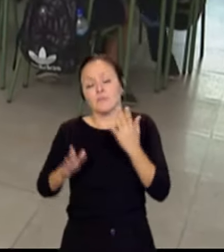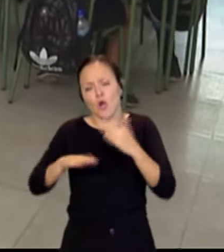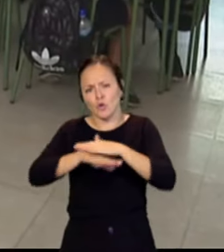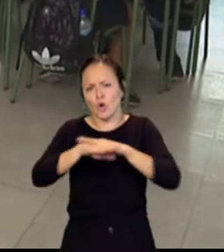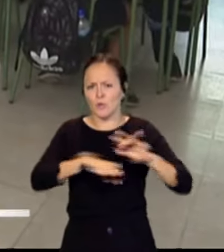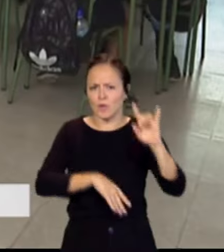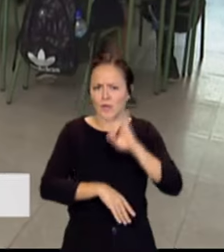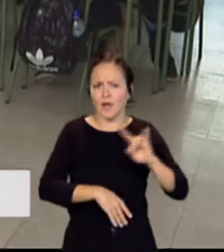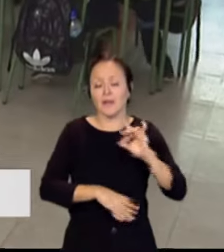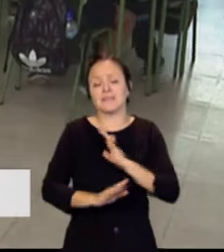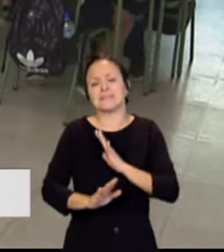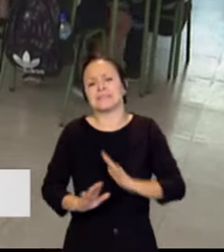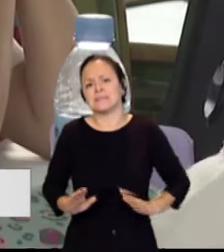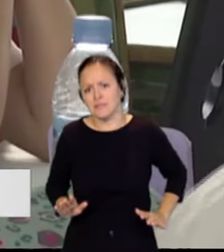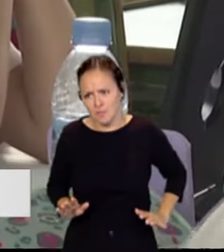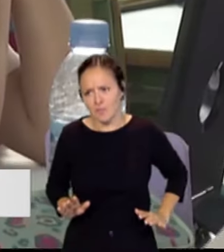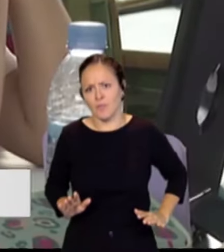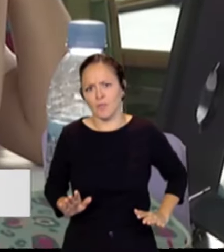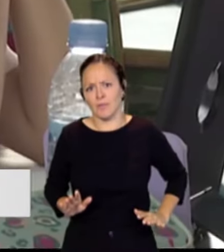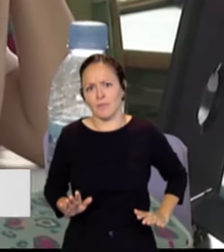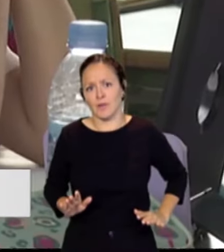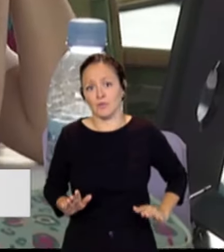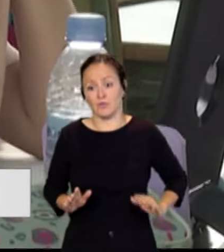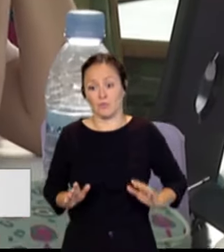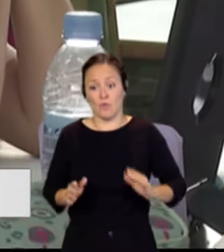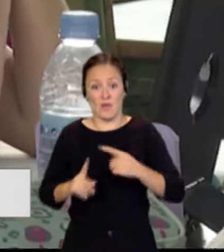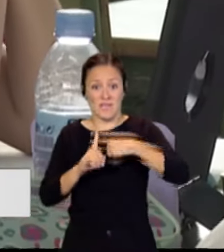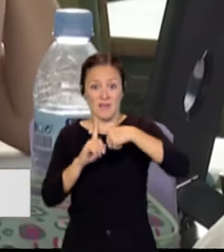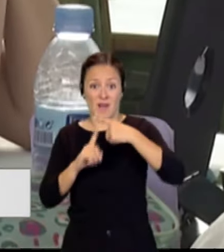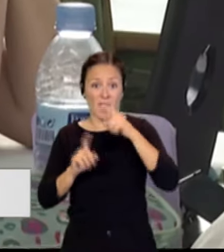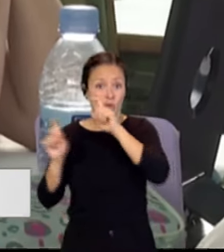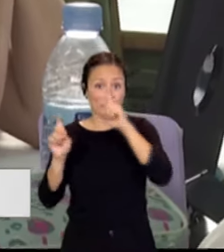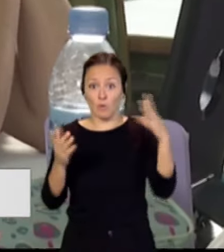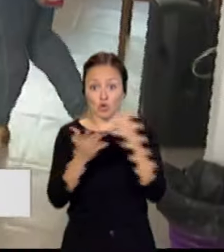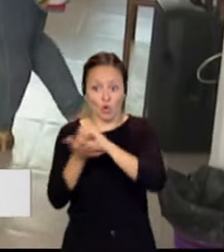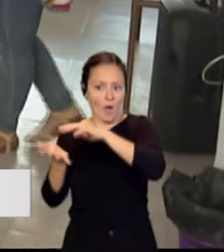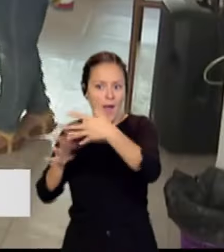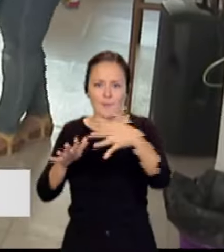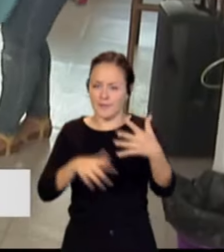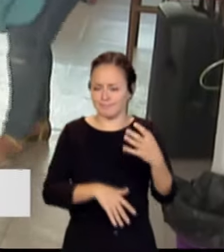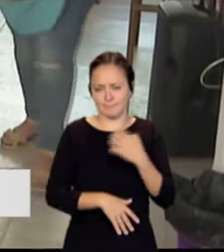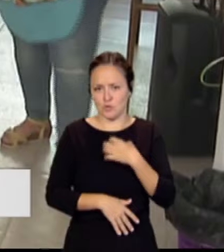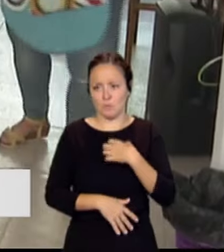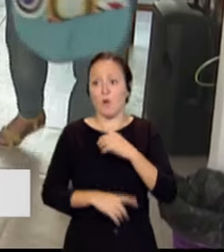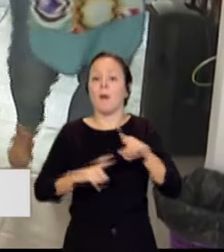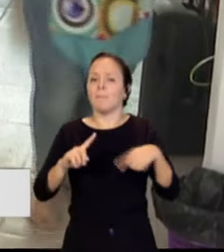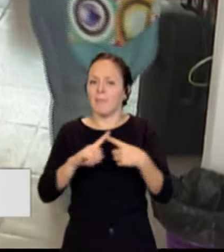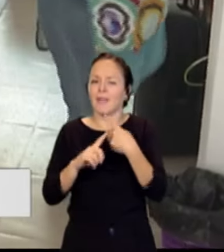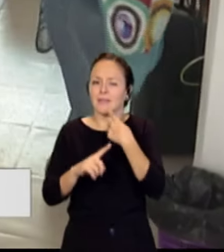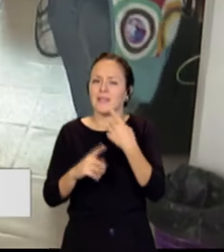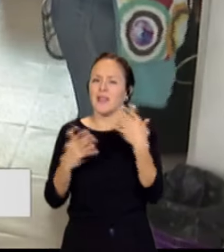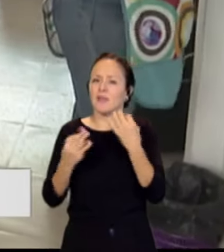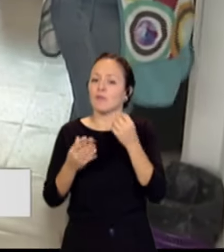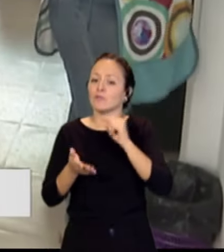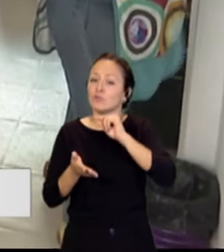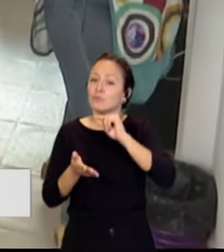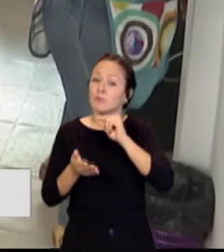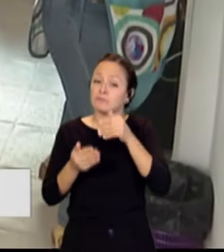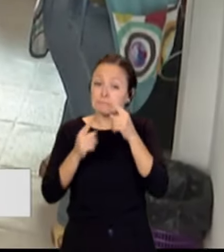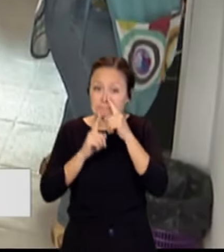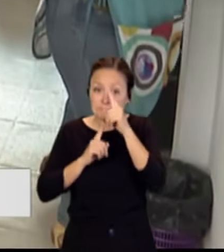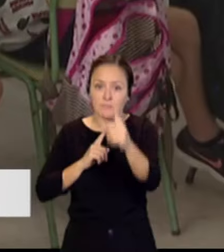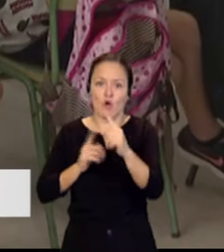regional por ahora no se podrá aplicar a todos los niveles educativos además propone la contratación de en torno a 200 profesores